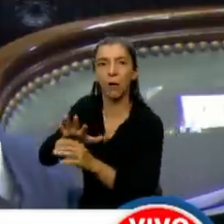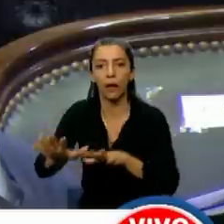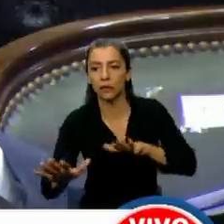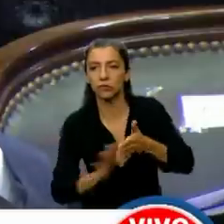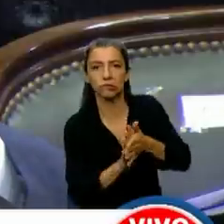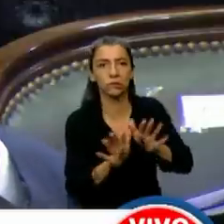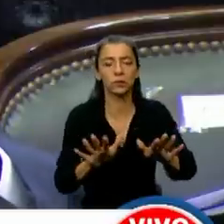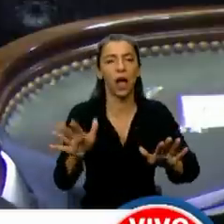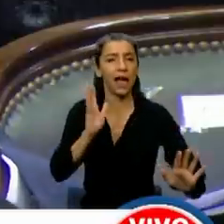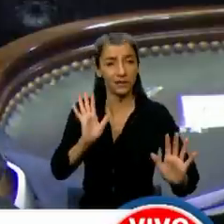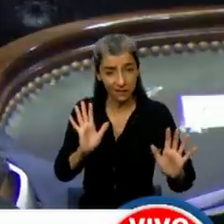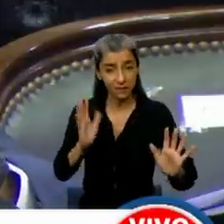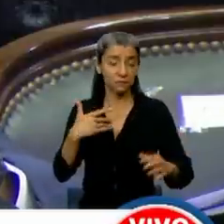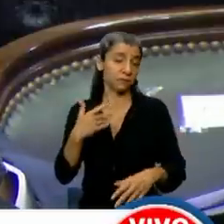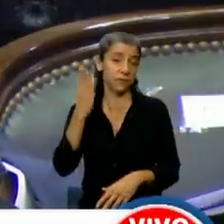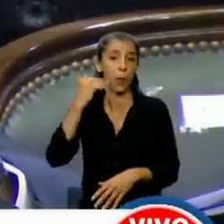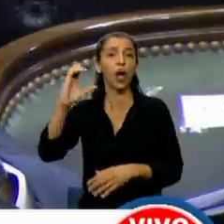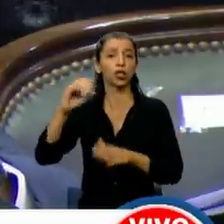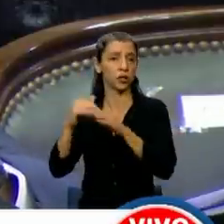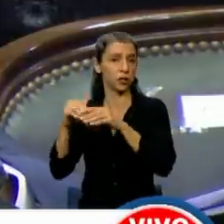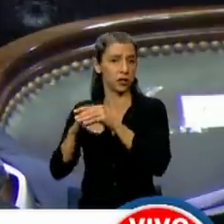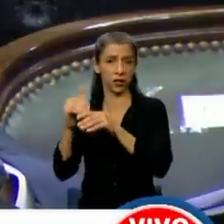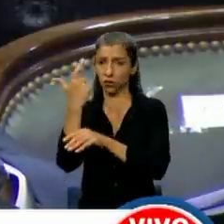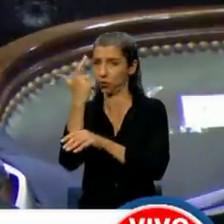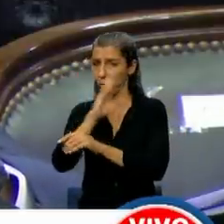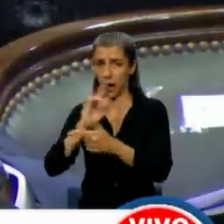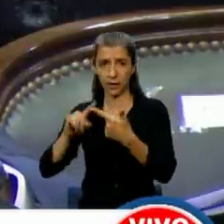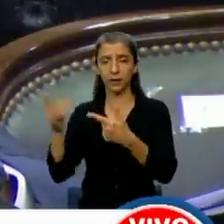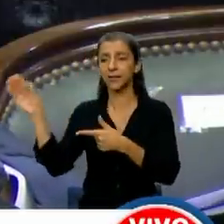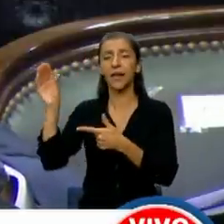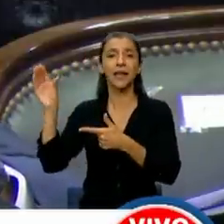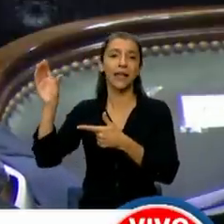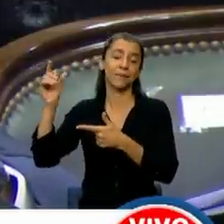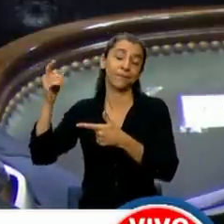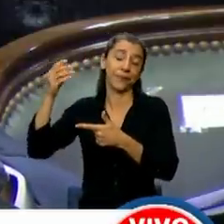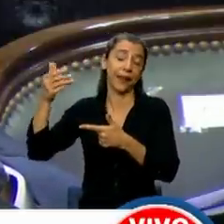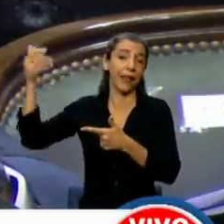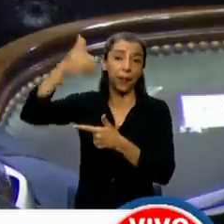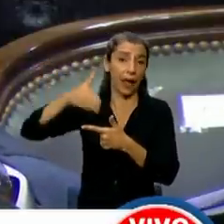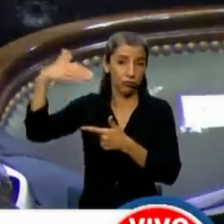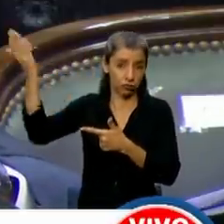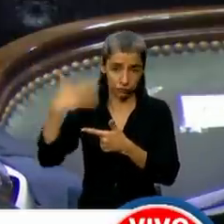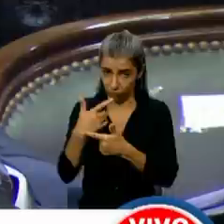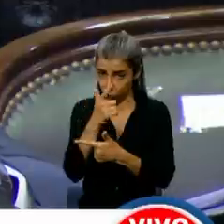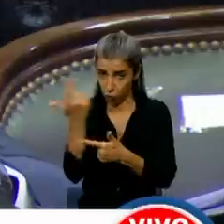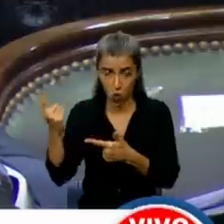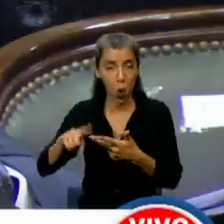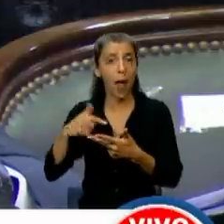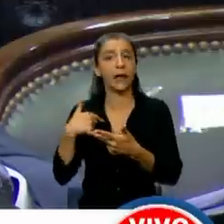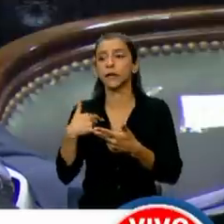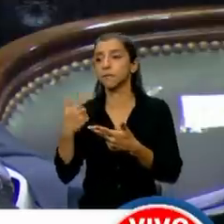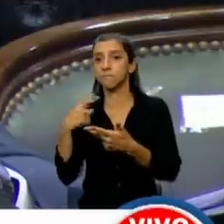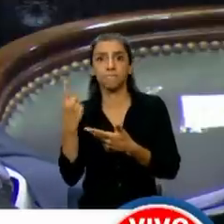sin acceso al crédito no hay inversión extranjera por el cepo a todo el escenario sigue siendo